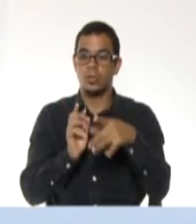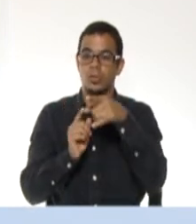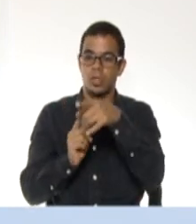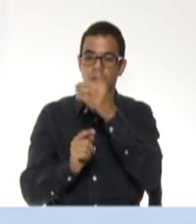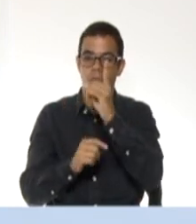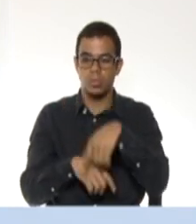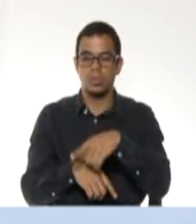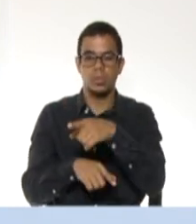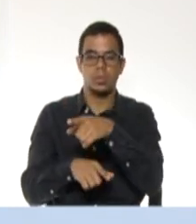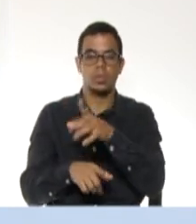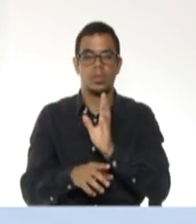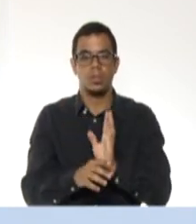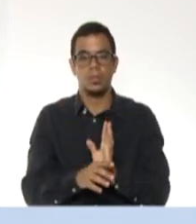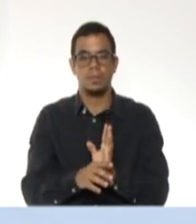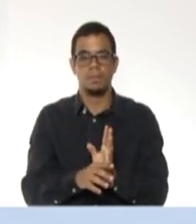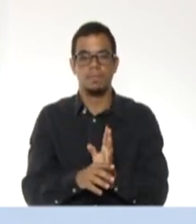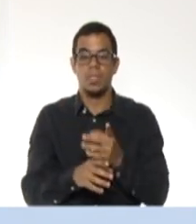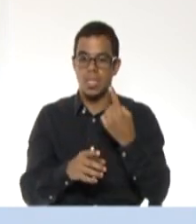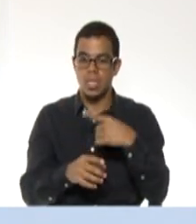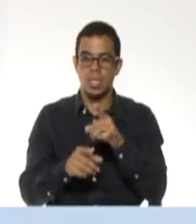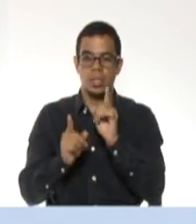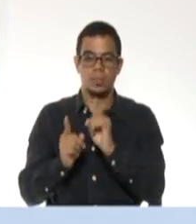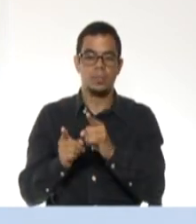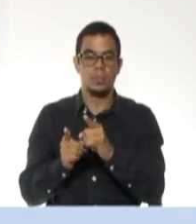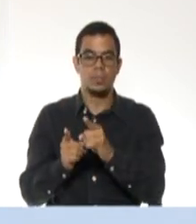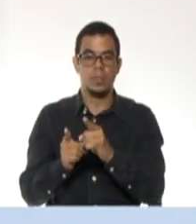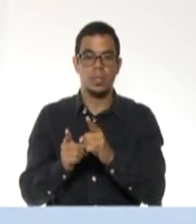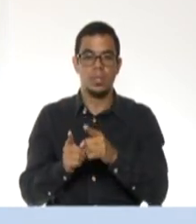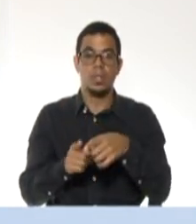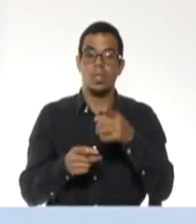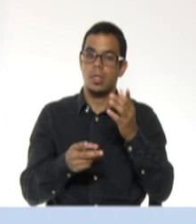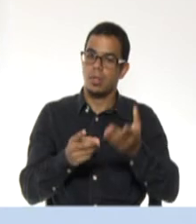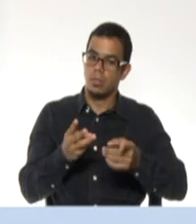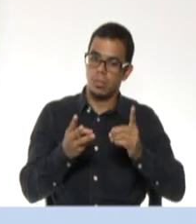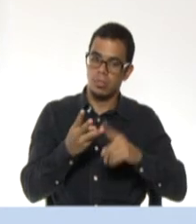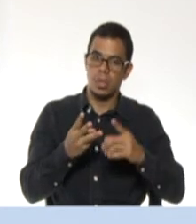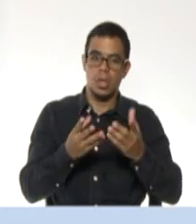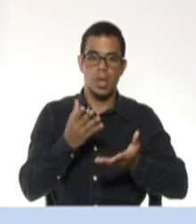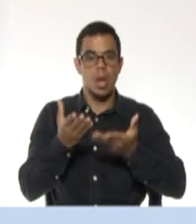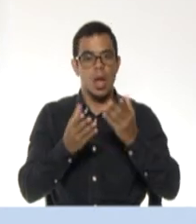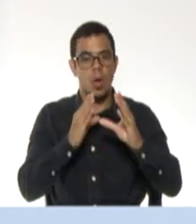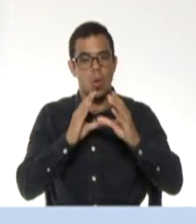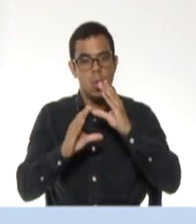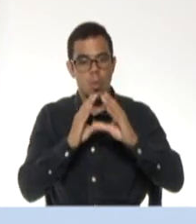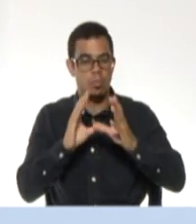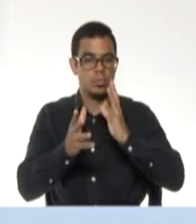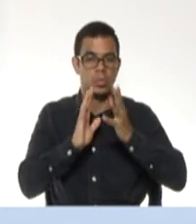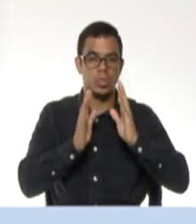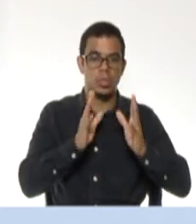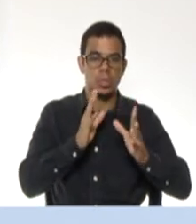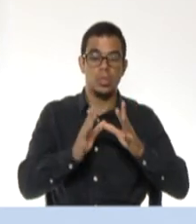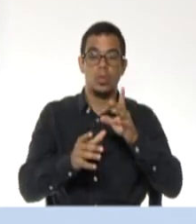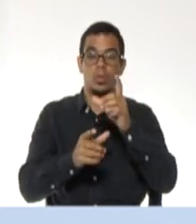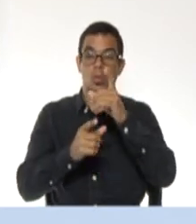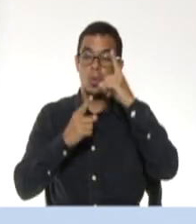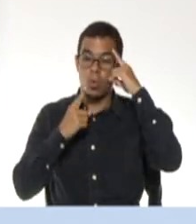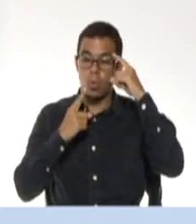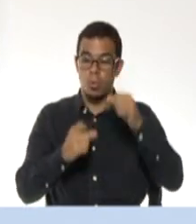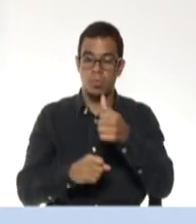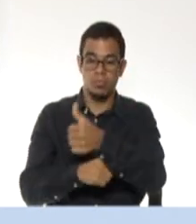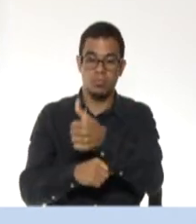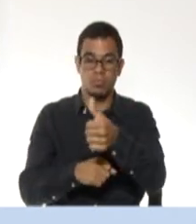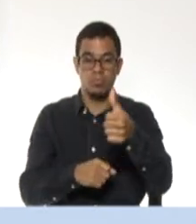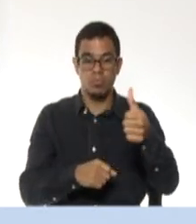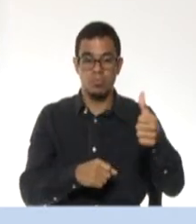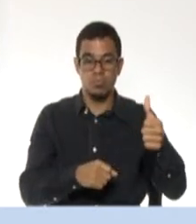tienen, sin dejar de lado lo importante que es la comunicación con ese equipo interdisciplinario de cada una